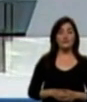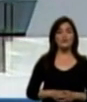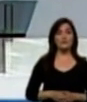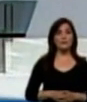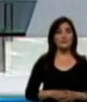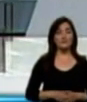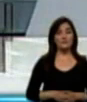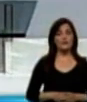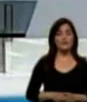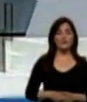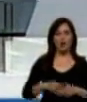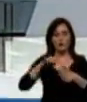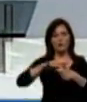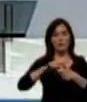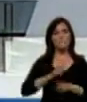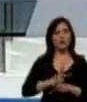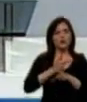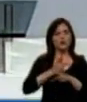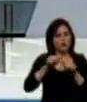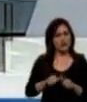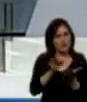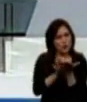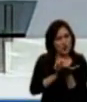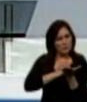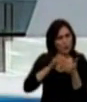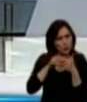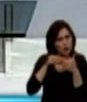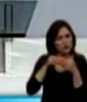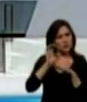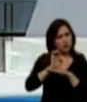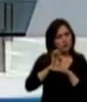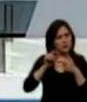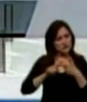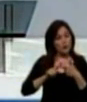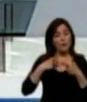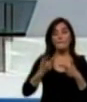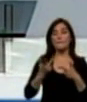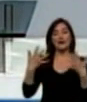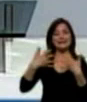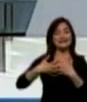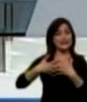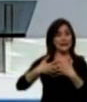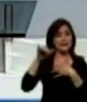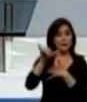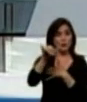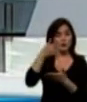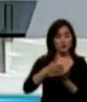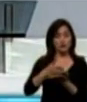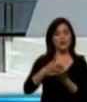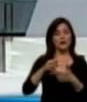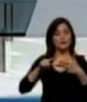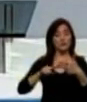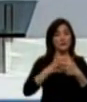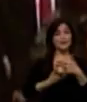la dolarización, eliminar las sabatinas y ser el presidente de todos los ecuatorianos fueron las bases del discurso del presidente Lenín